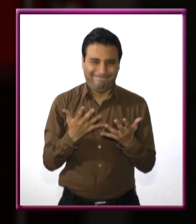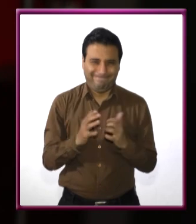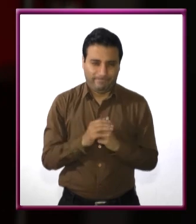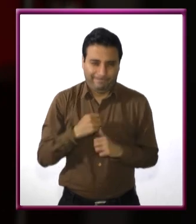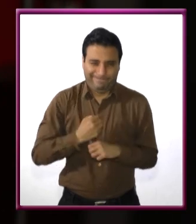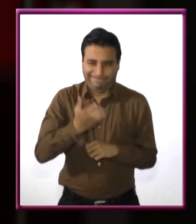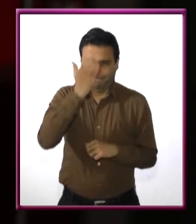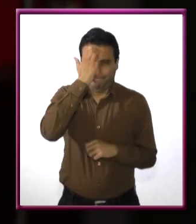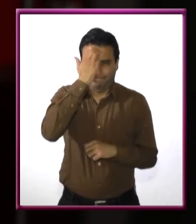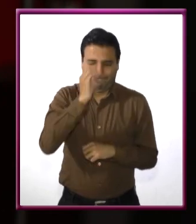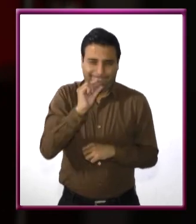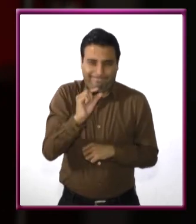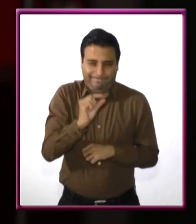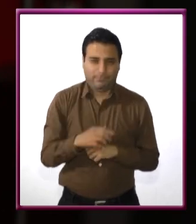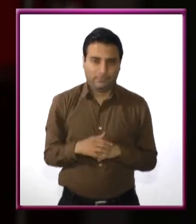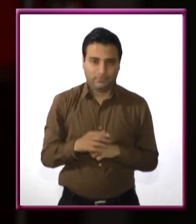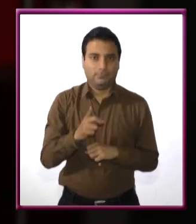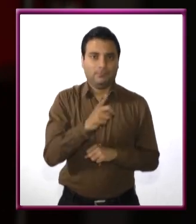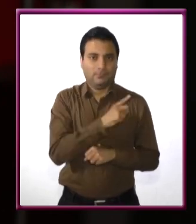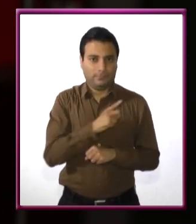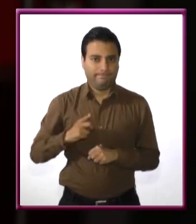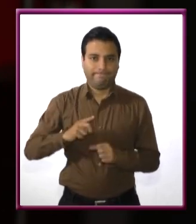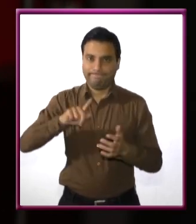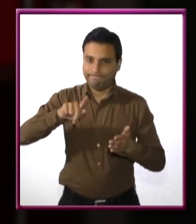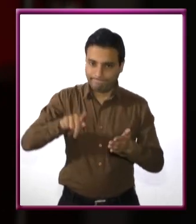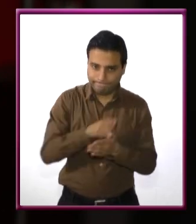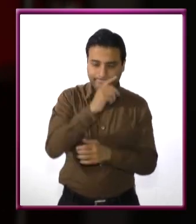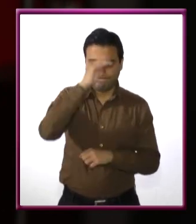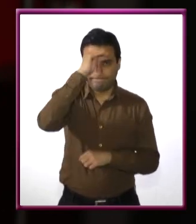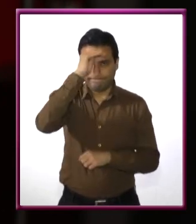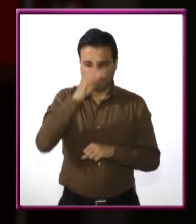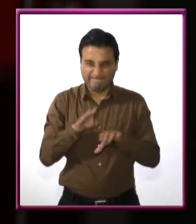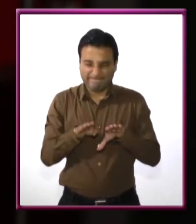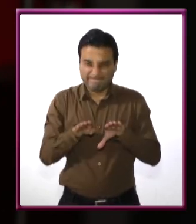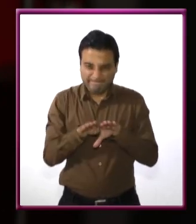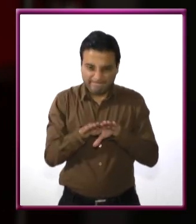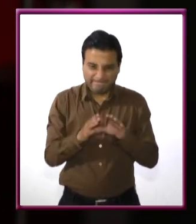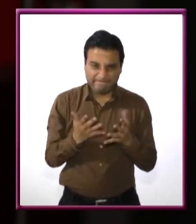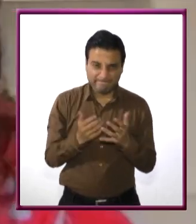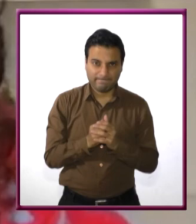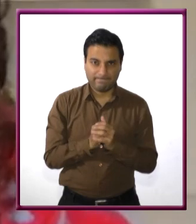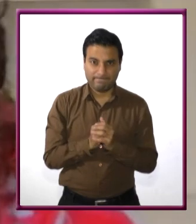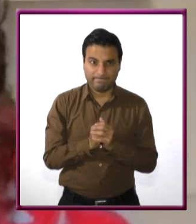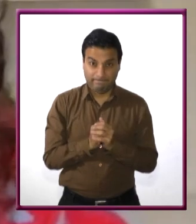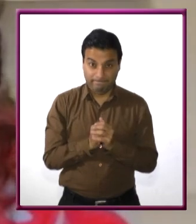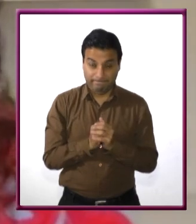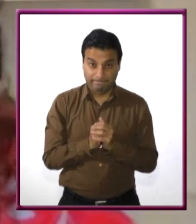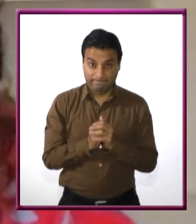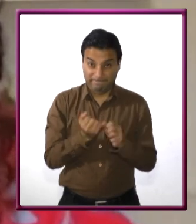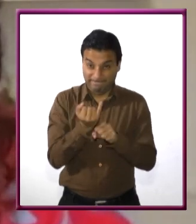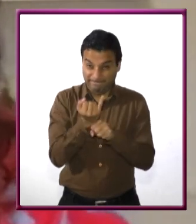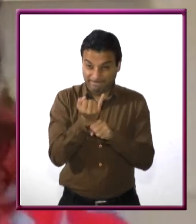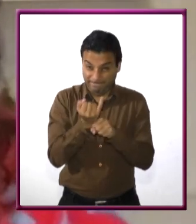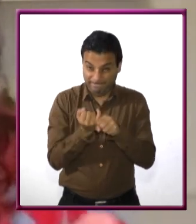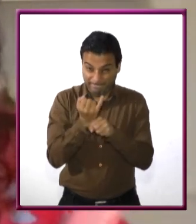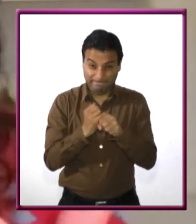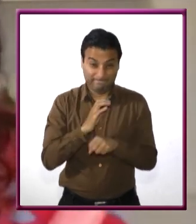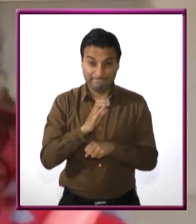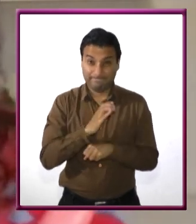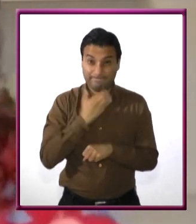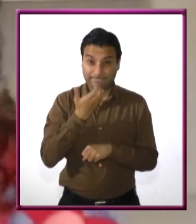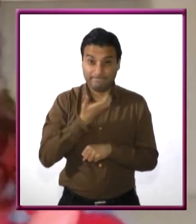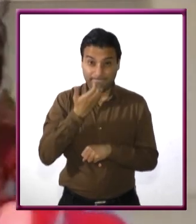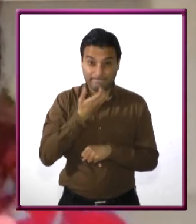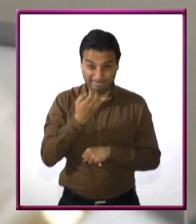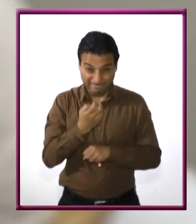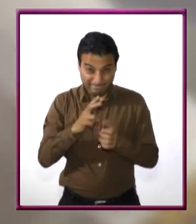de lo poco que sabemos, pues tenemos que reformular y replantearnos qué tan válidos son los esquemas con